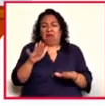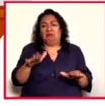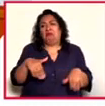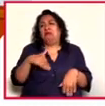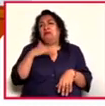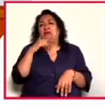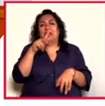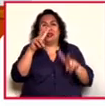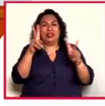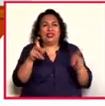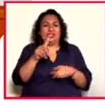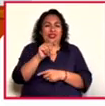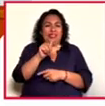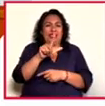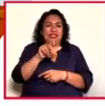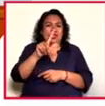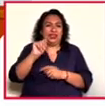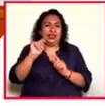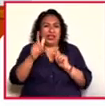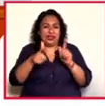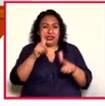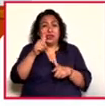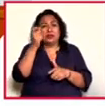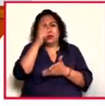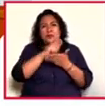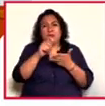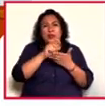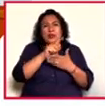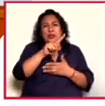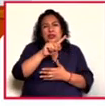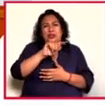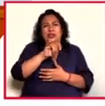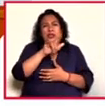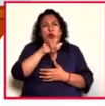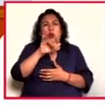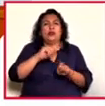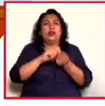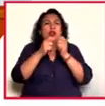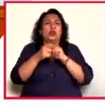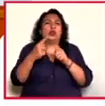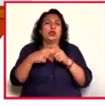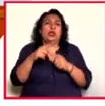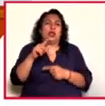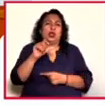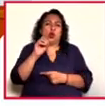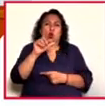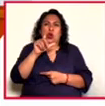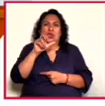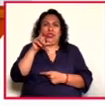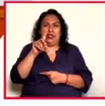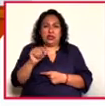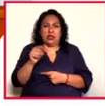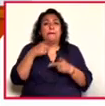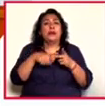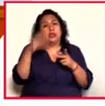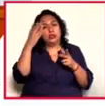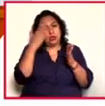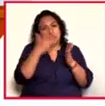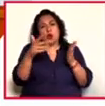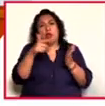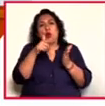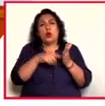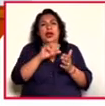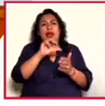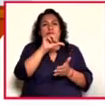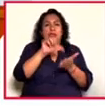Texel, Texas, escrita por el dramaturgo holandés Gibby Williams y traducida por Olinda Lerralde, inicia temporada en el Centro Cultural del